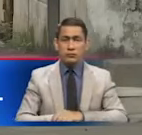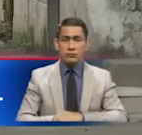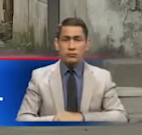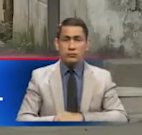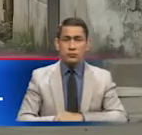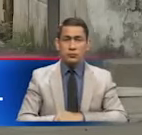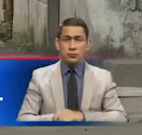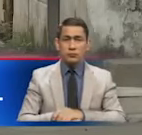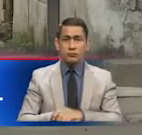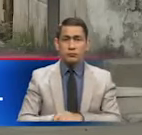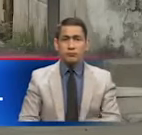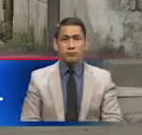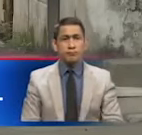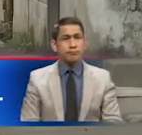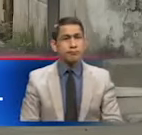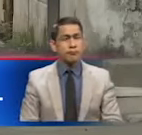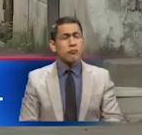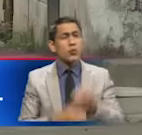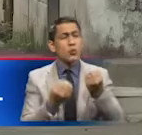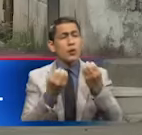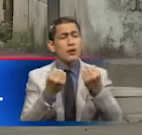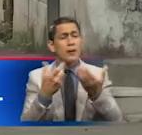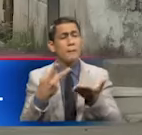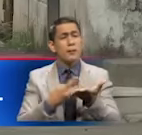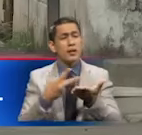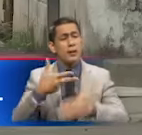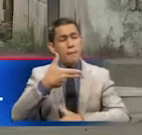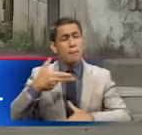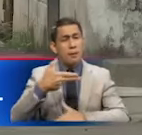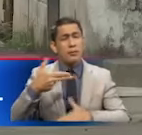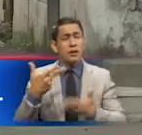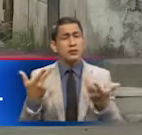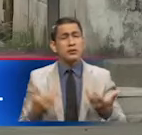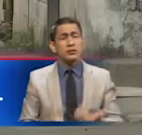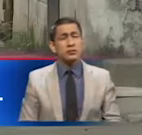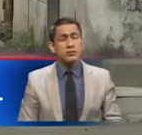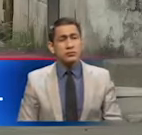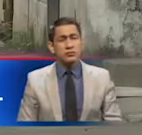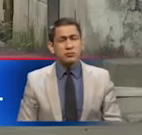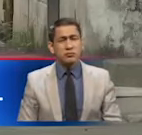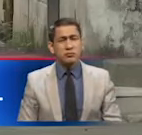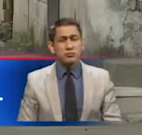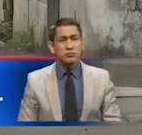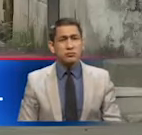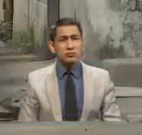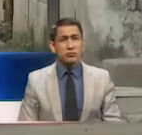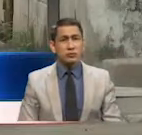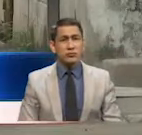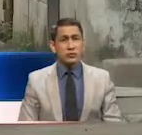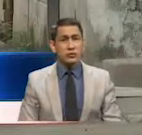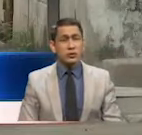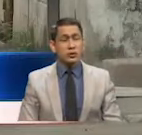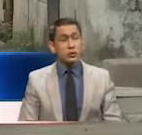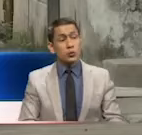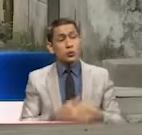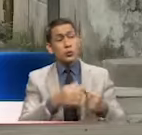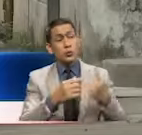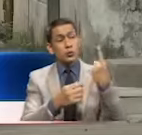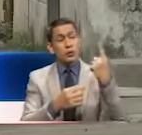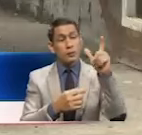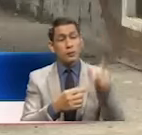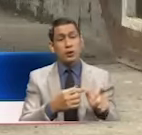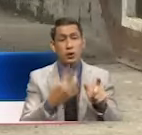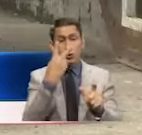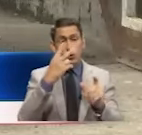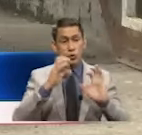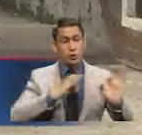le dispararon en la cabeza. ¿Cuántos disparos le dieron a sus familiares? Yo creo que el que cayó aquí cayó con dos y el de allá cayó como con